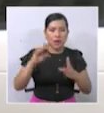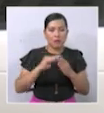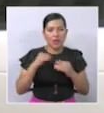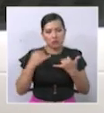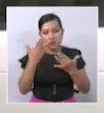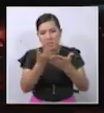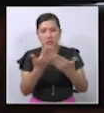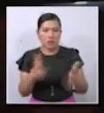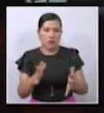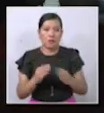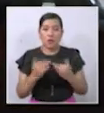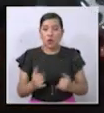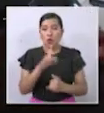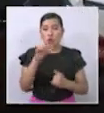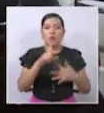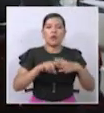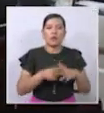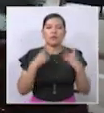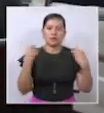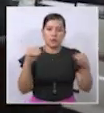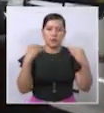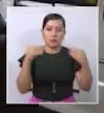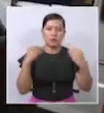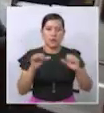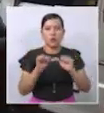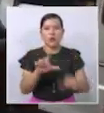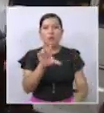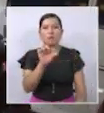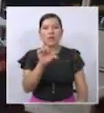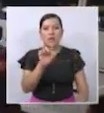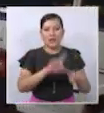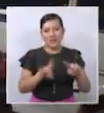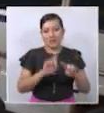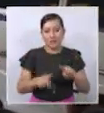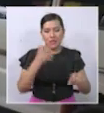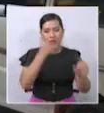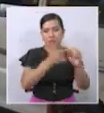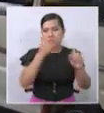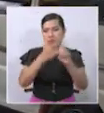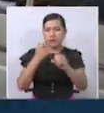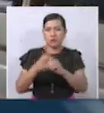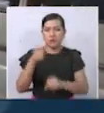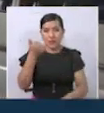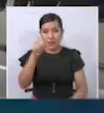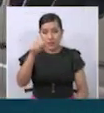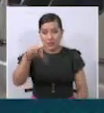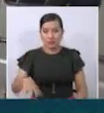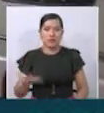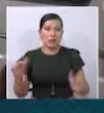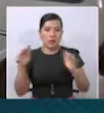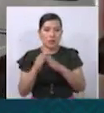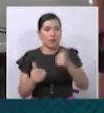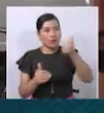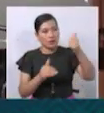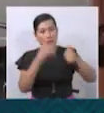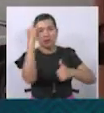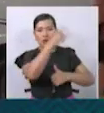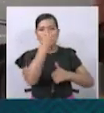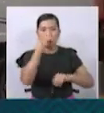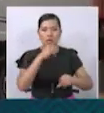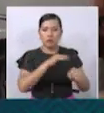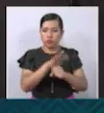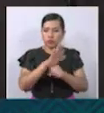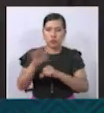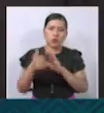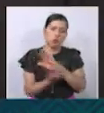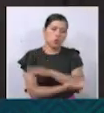lunes se realiza la venta continua de combustible en 20 estaciones de servicio de La Paz y El Alto, medida que busca garantizar el abastecimiento ante los bloqueos.